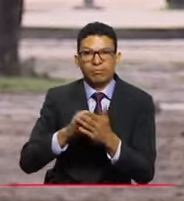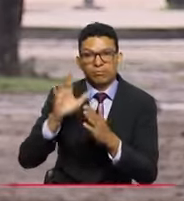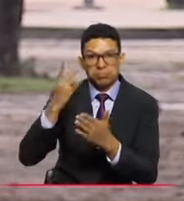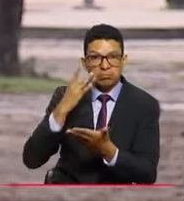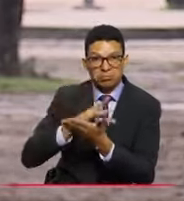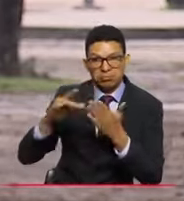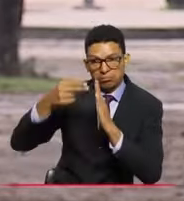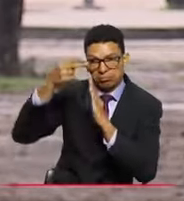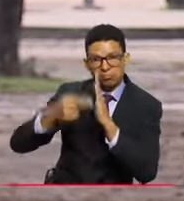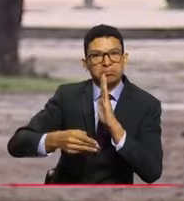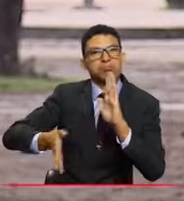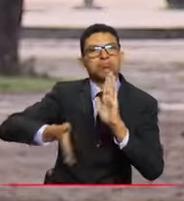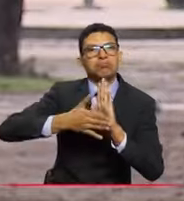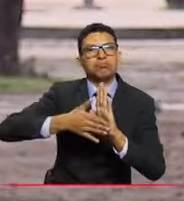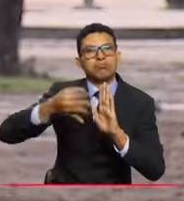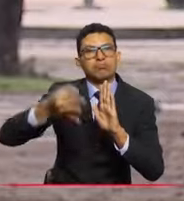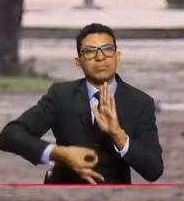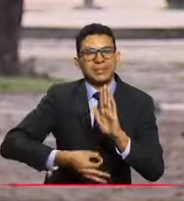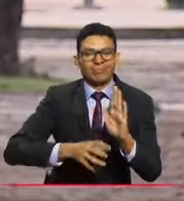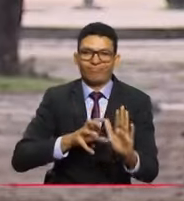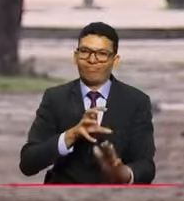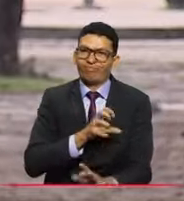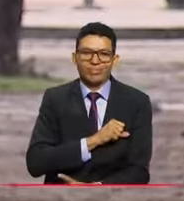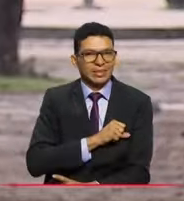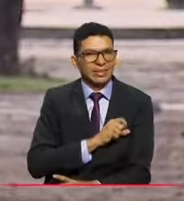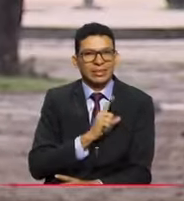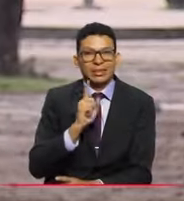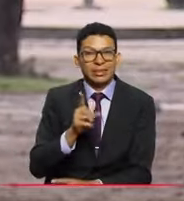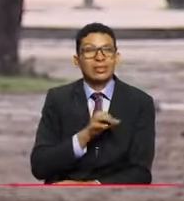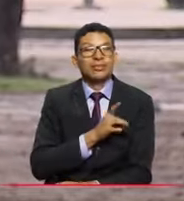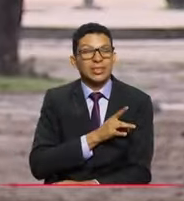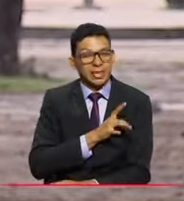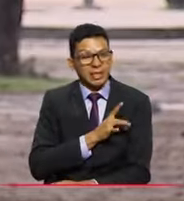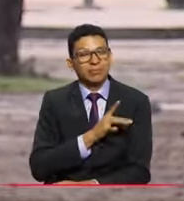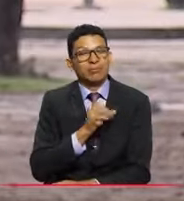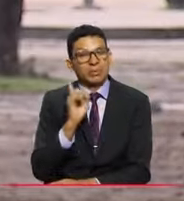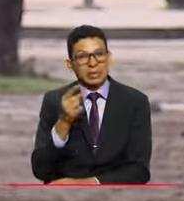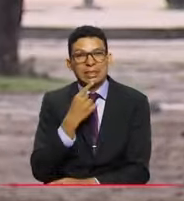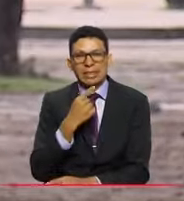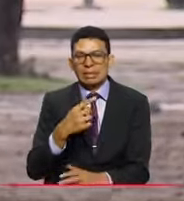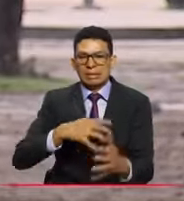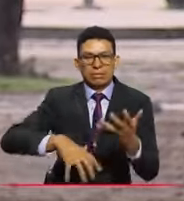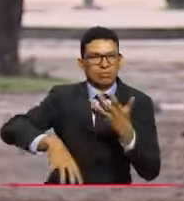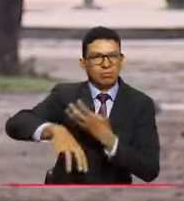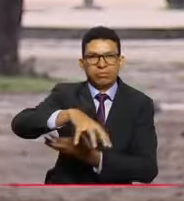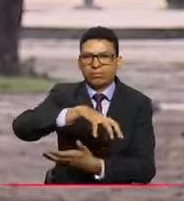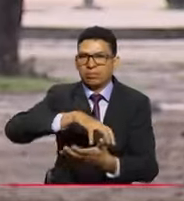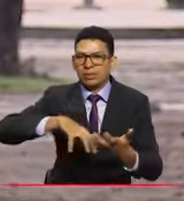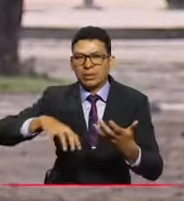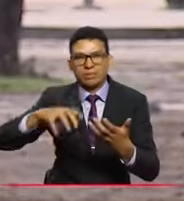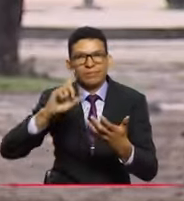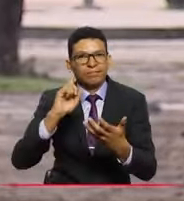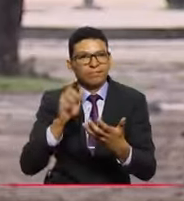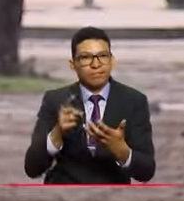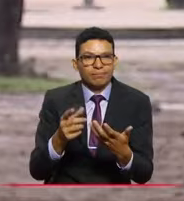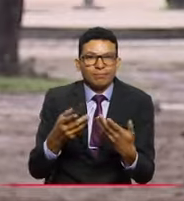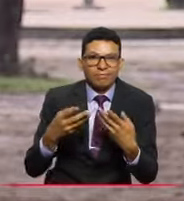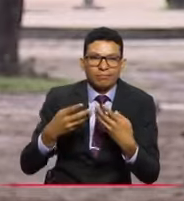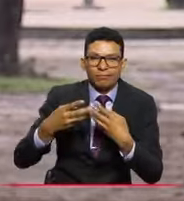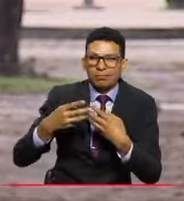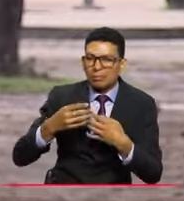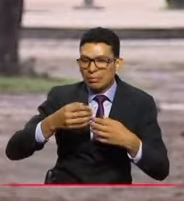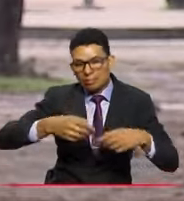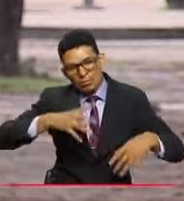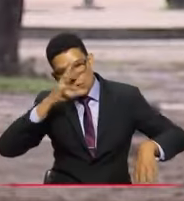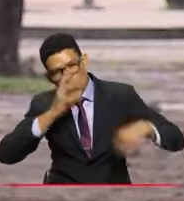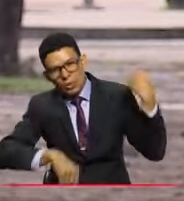limpia, proba, y que después han lamentado muchísimo. En Chile hubo toda una revuelta, digamos, en términos pacífica, pero un gran